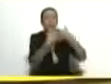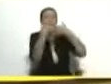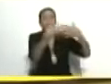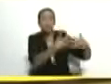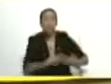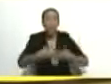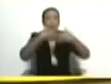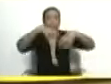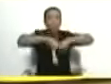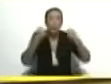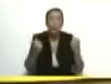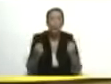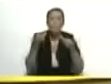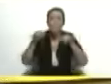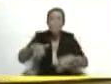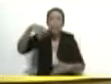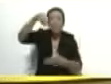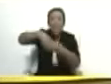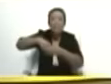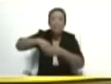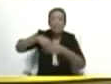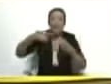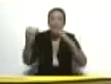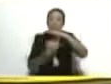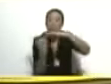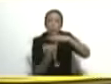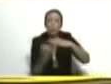destrucción y autodestrucción institucional,